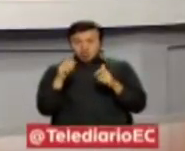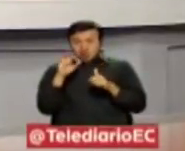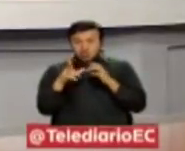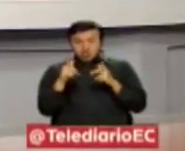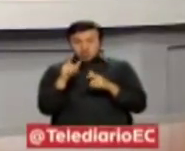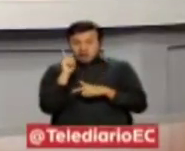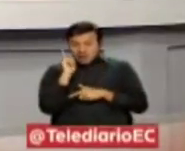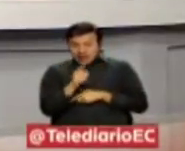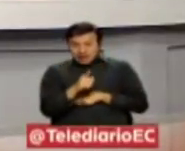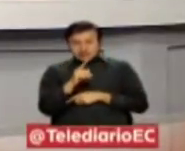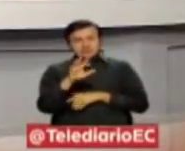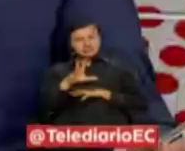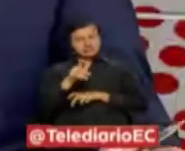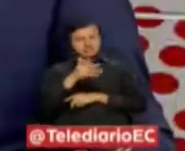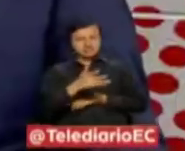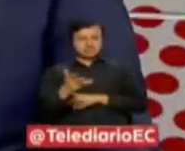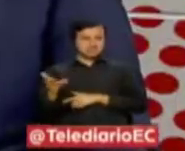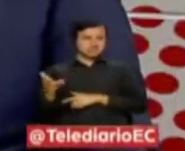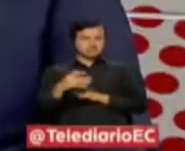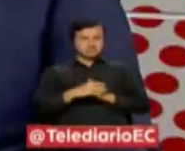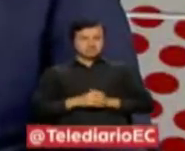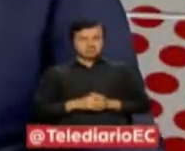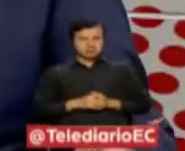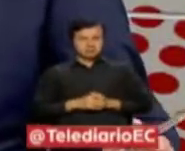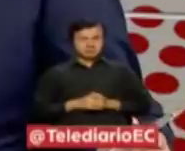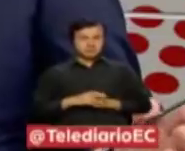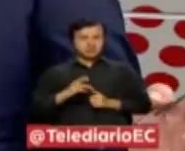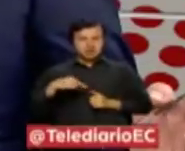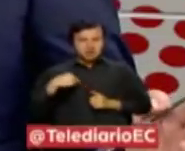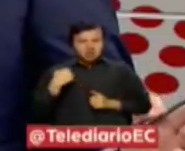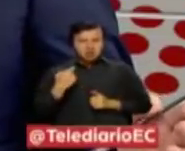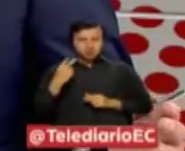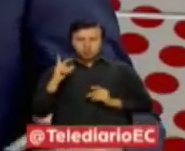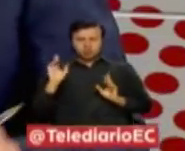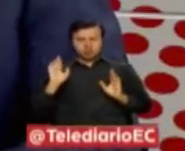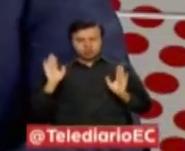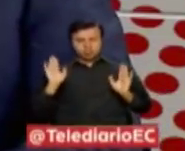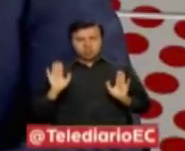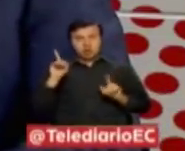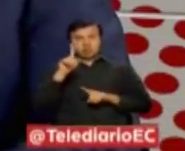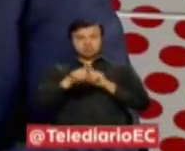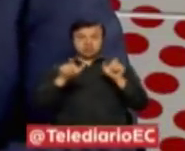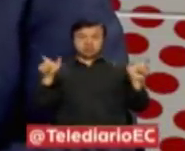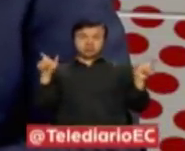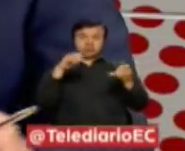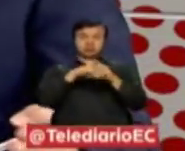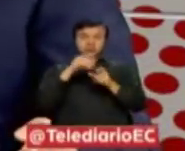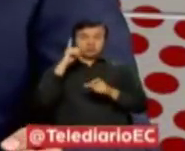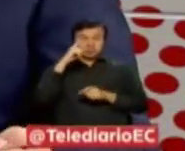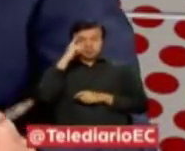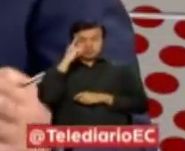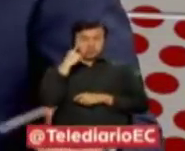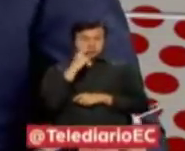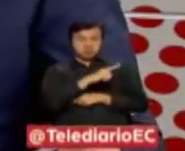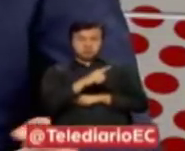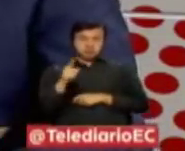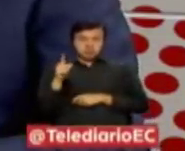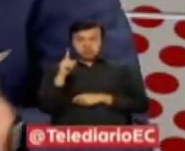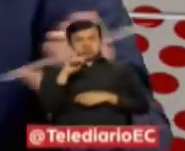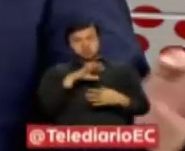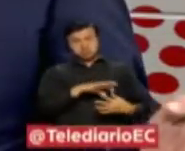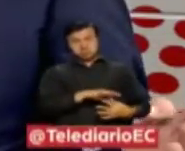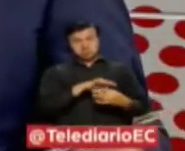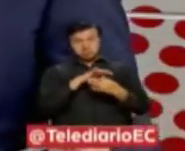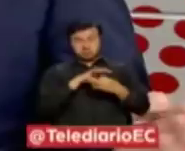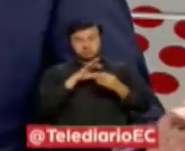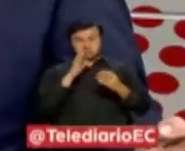por las personas, no sus ideas ni sus creencias. Es decir, puede que haya personas dentro de la estructura del Estado que sigan adhiriendo